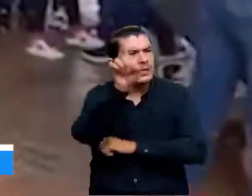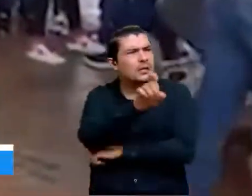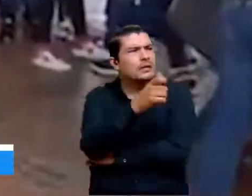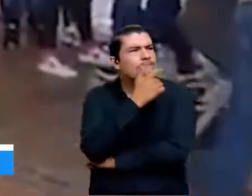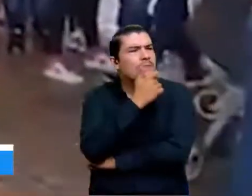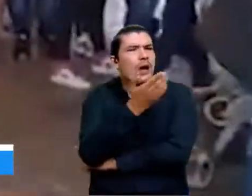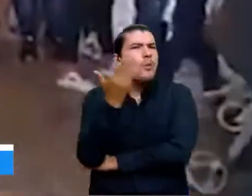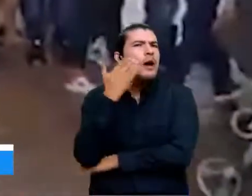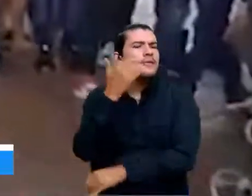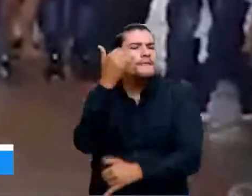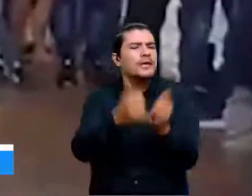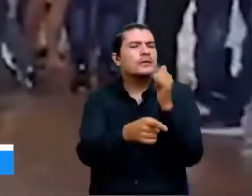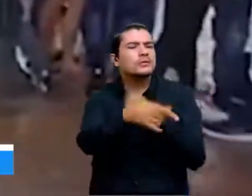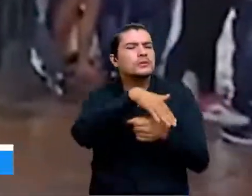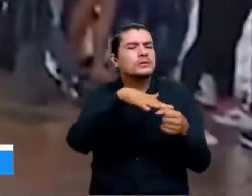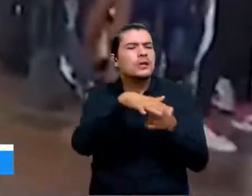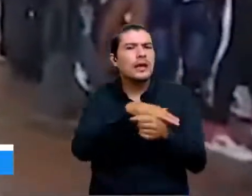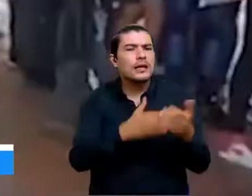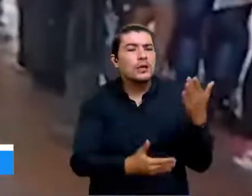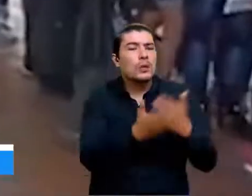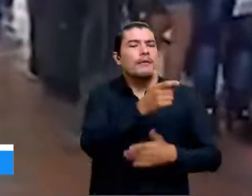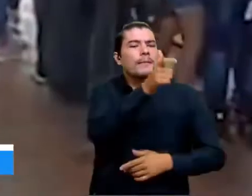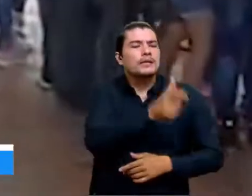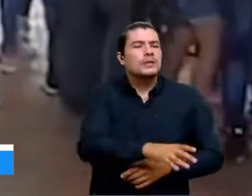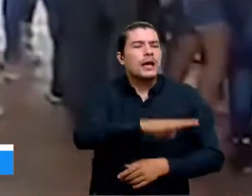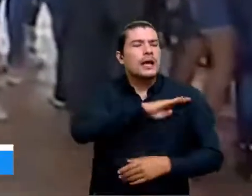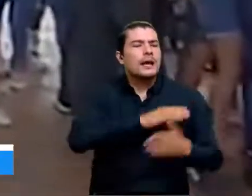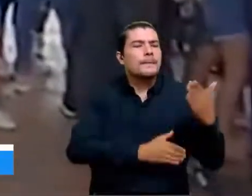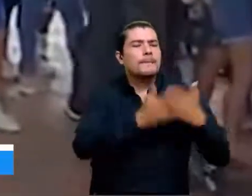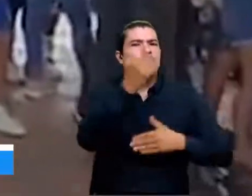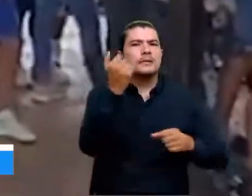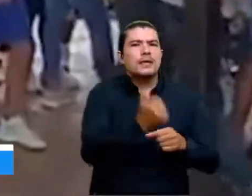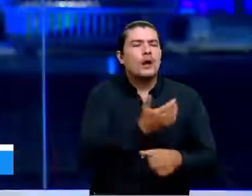fin a esta situación y el nuevo alcalde arranque a gobernar